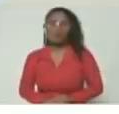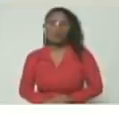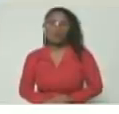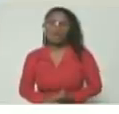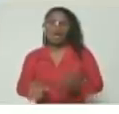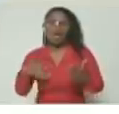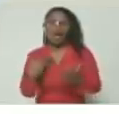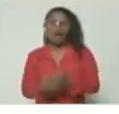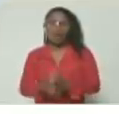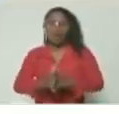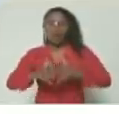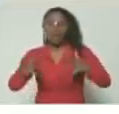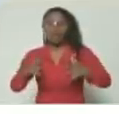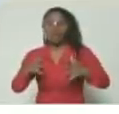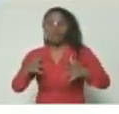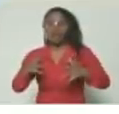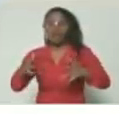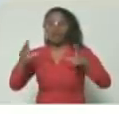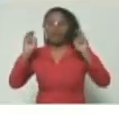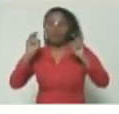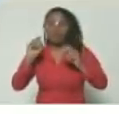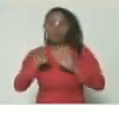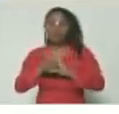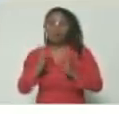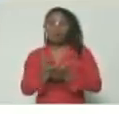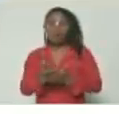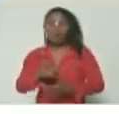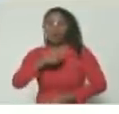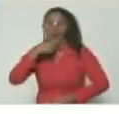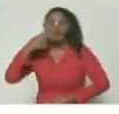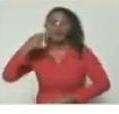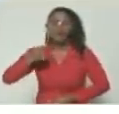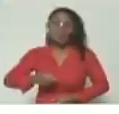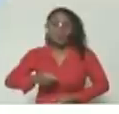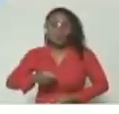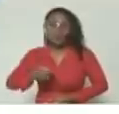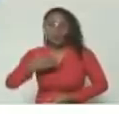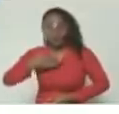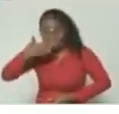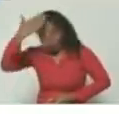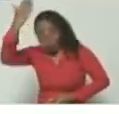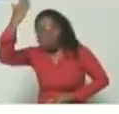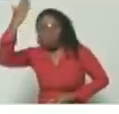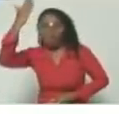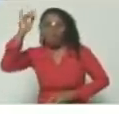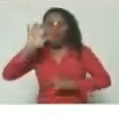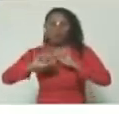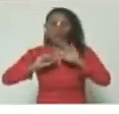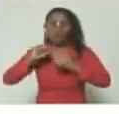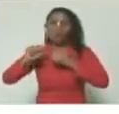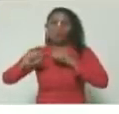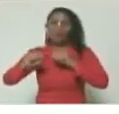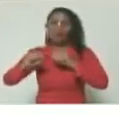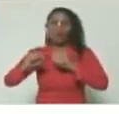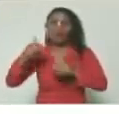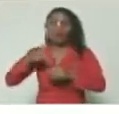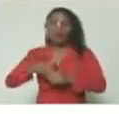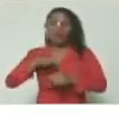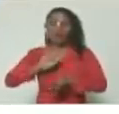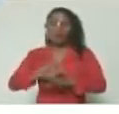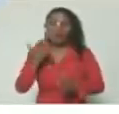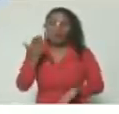Hasta los grandes productores del mundo, Rusia, Arabia Saudita, importan combustible porque son